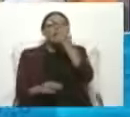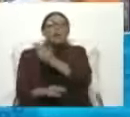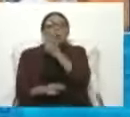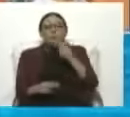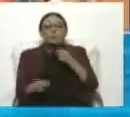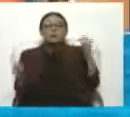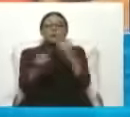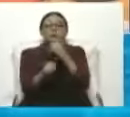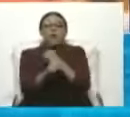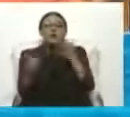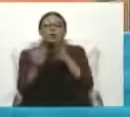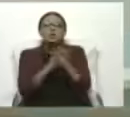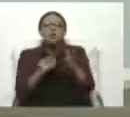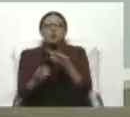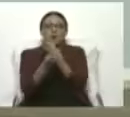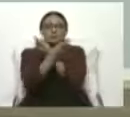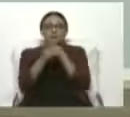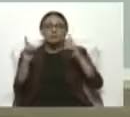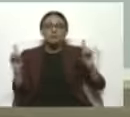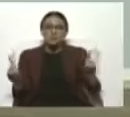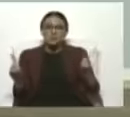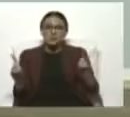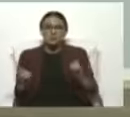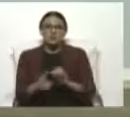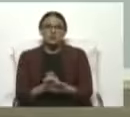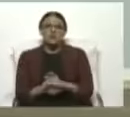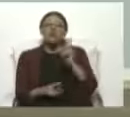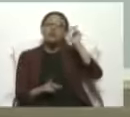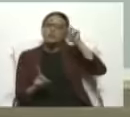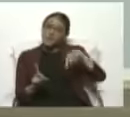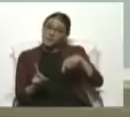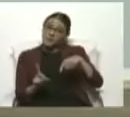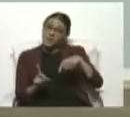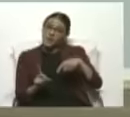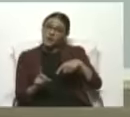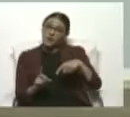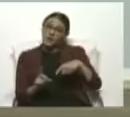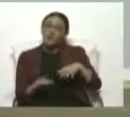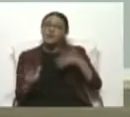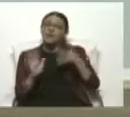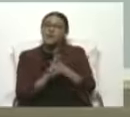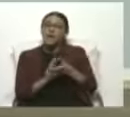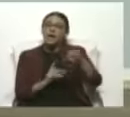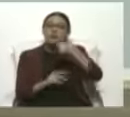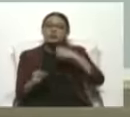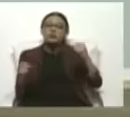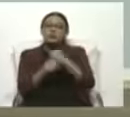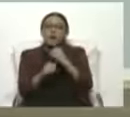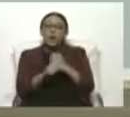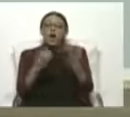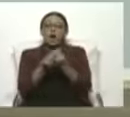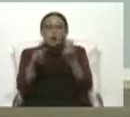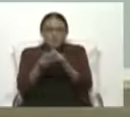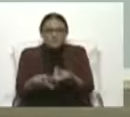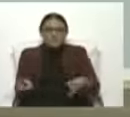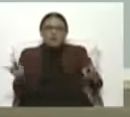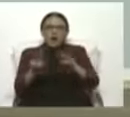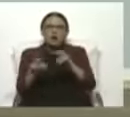soberanía. Del mismo modo, la mística, ética y